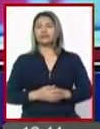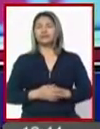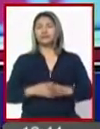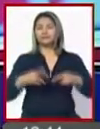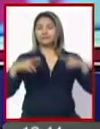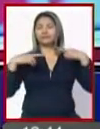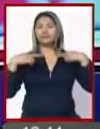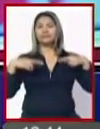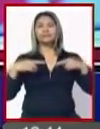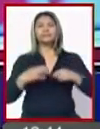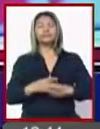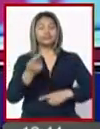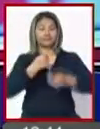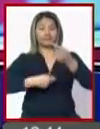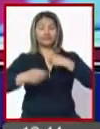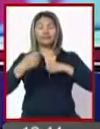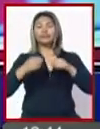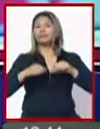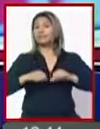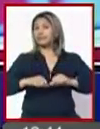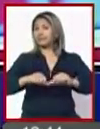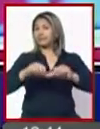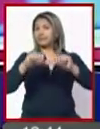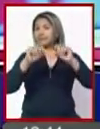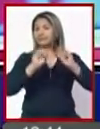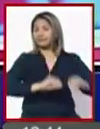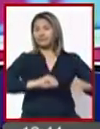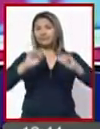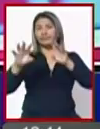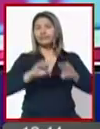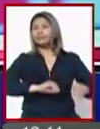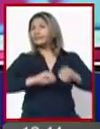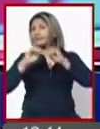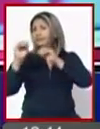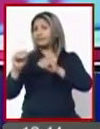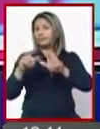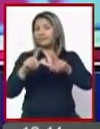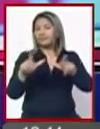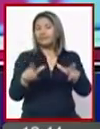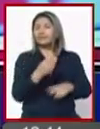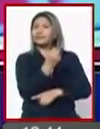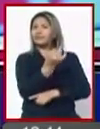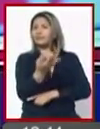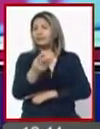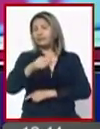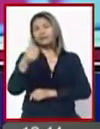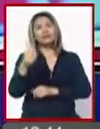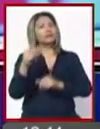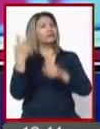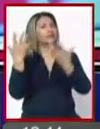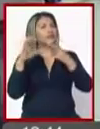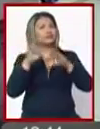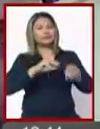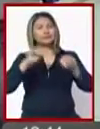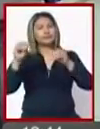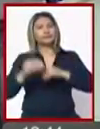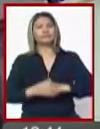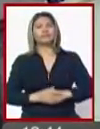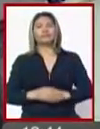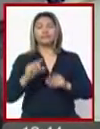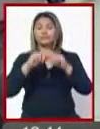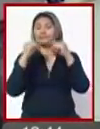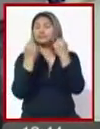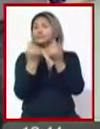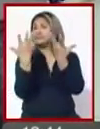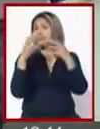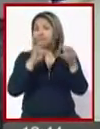La Ramada. Los comerciantes continúan trasladándose a este lugar mientras hay otros que se oponen. Pese a que un sector